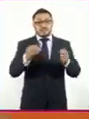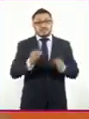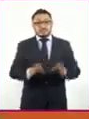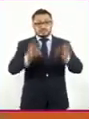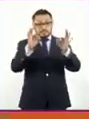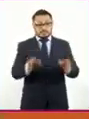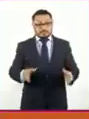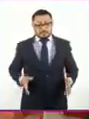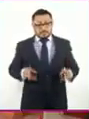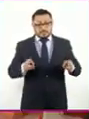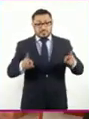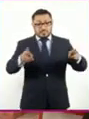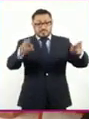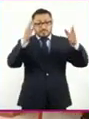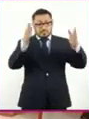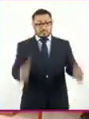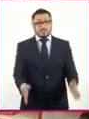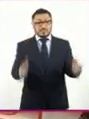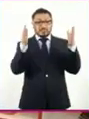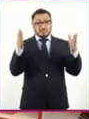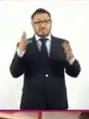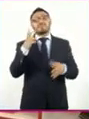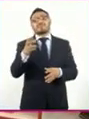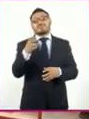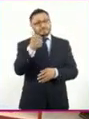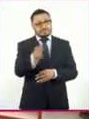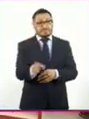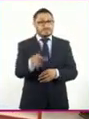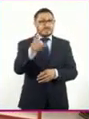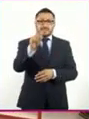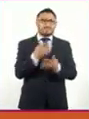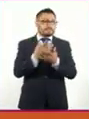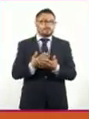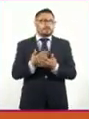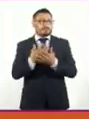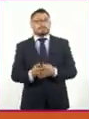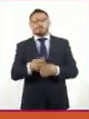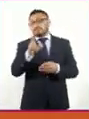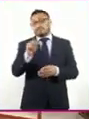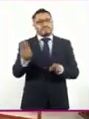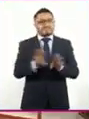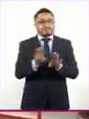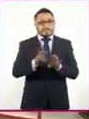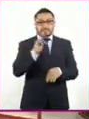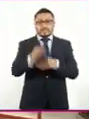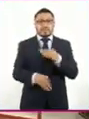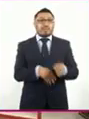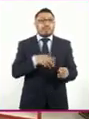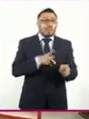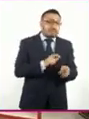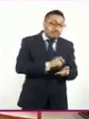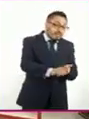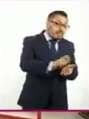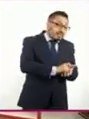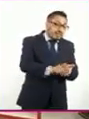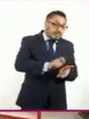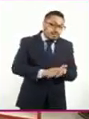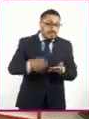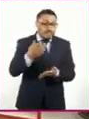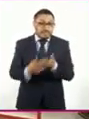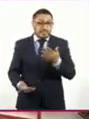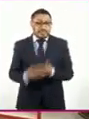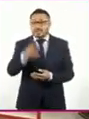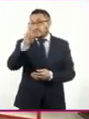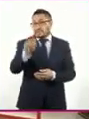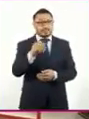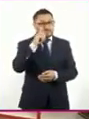precisión para cortar. Así ya no tendría que esperar a que todo fuera ajustado y corregido para